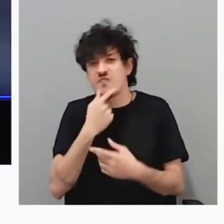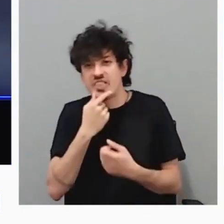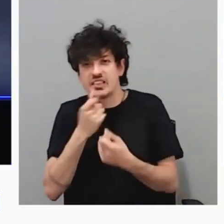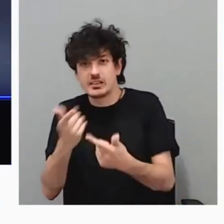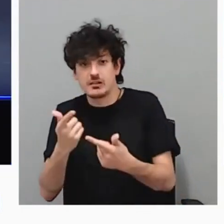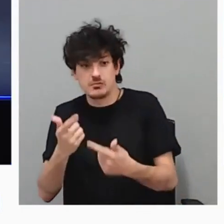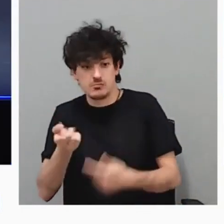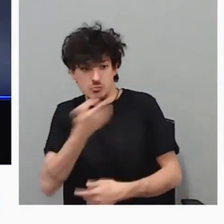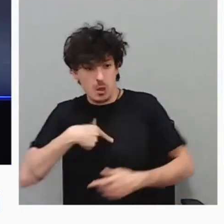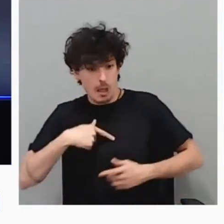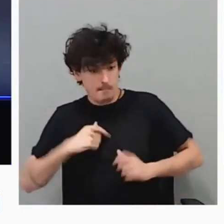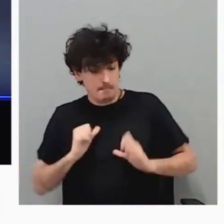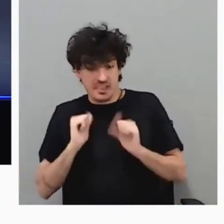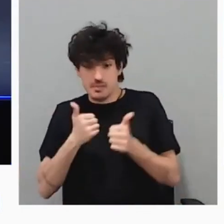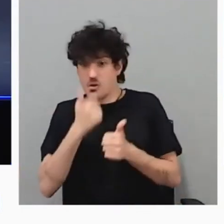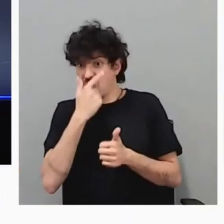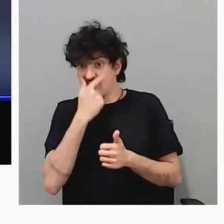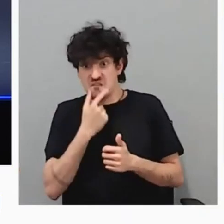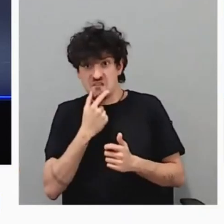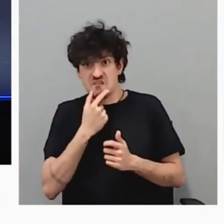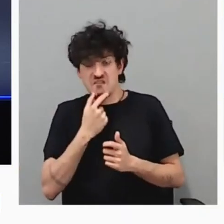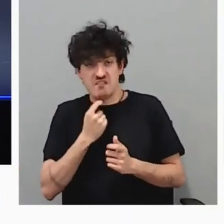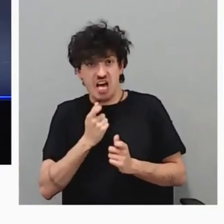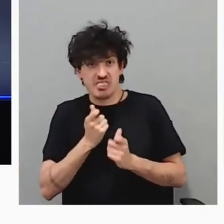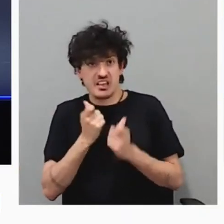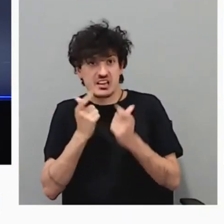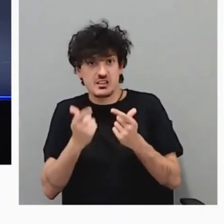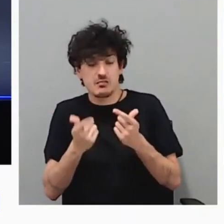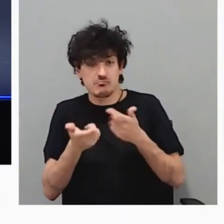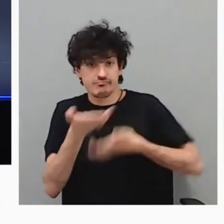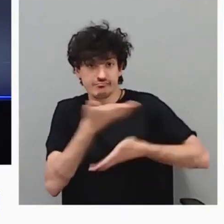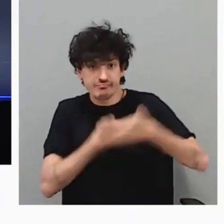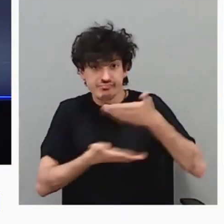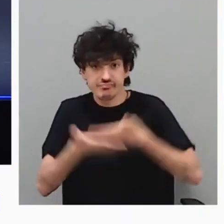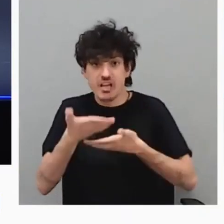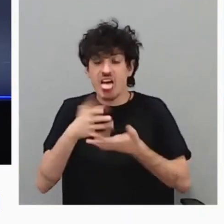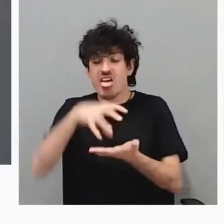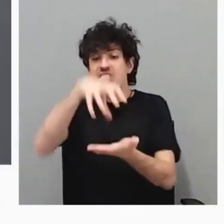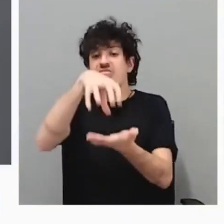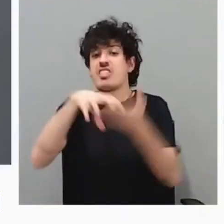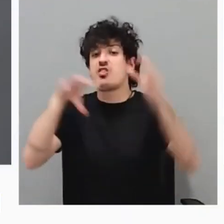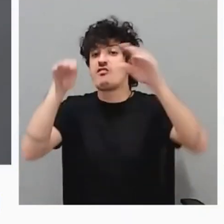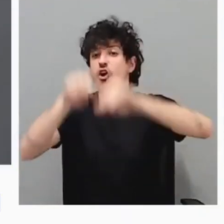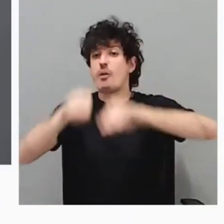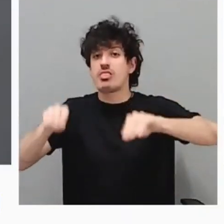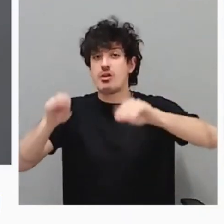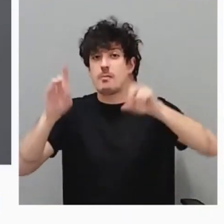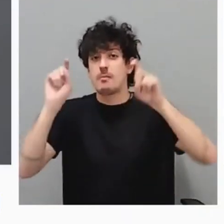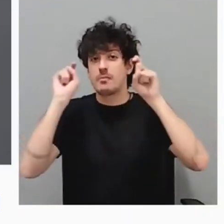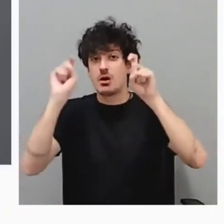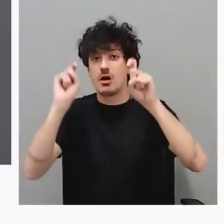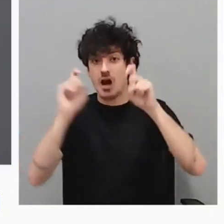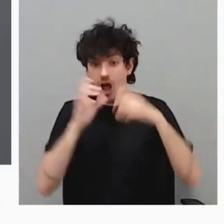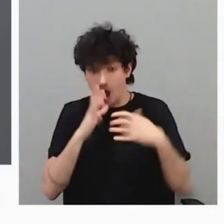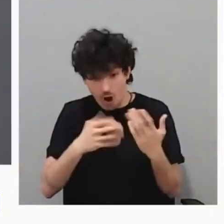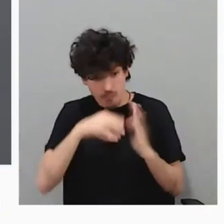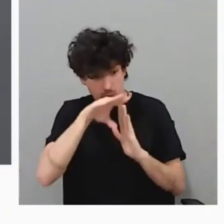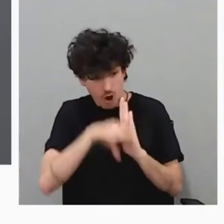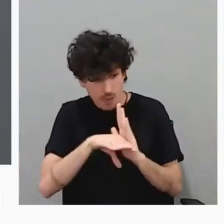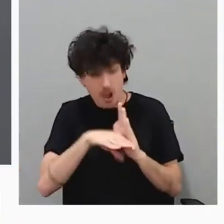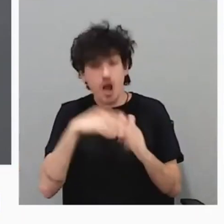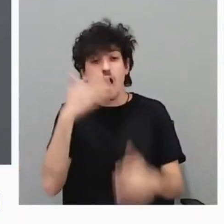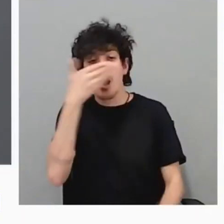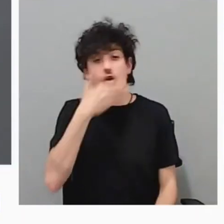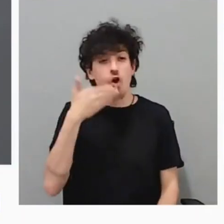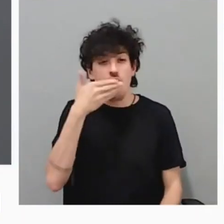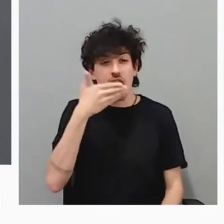facilitó porque hemos colaborado mucho con los centros de formación de profesorado. Incluso ahora el programa, los coles que seleccionamos, aunque nosotros no colaboramos directamente